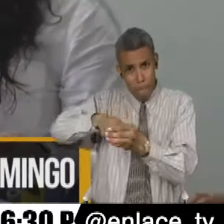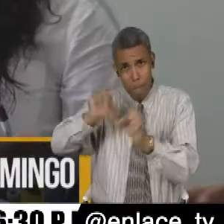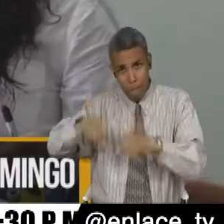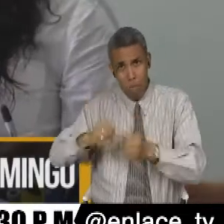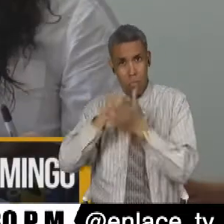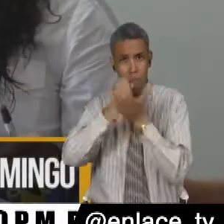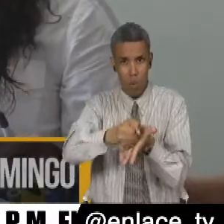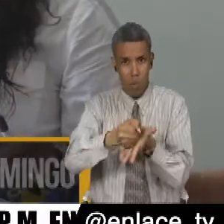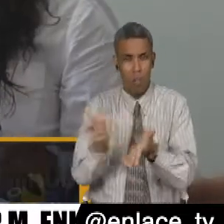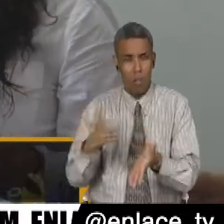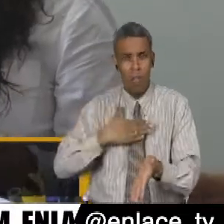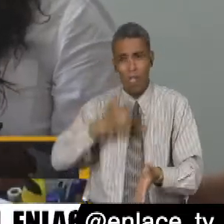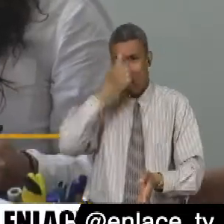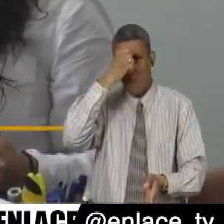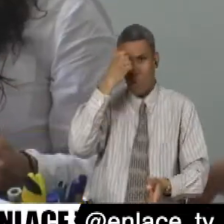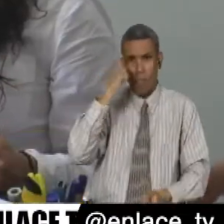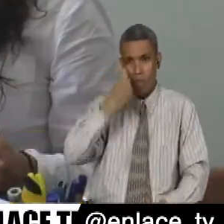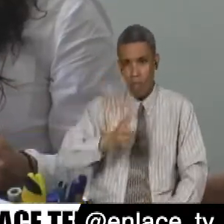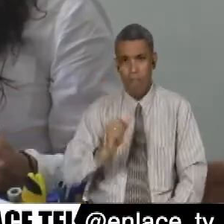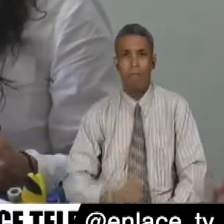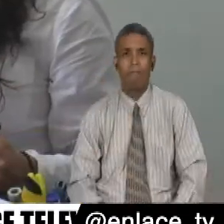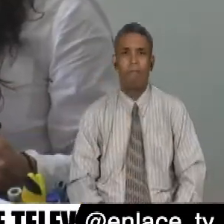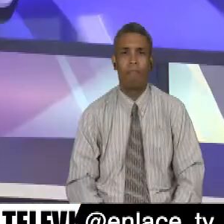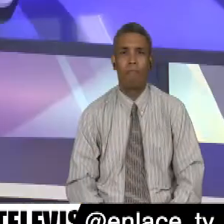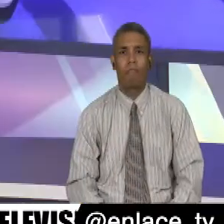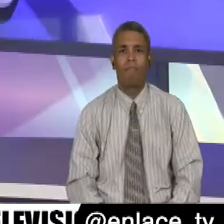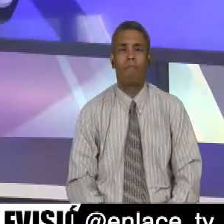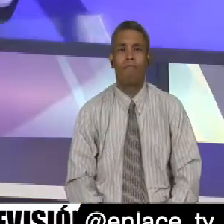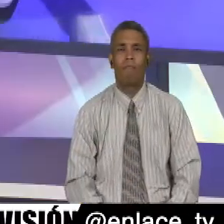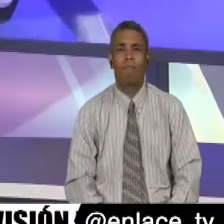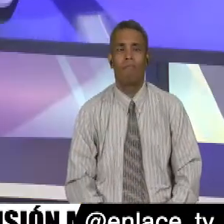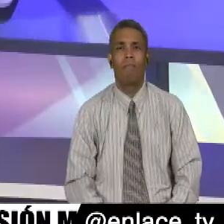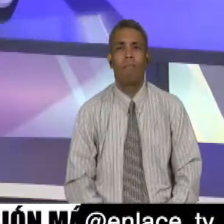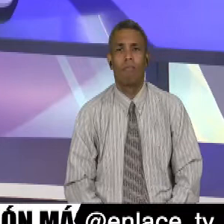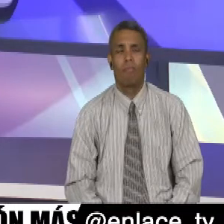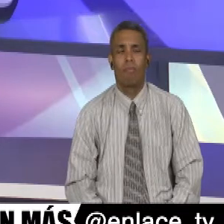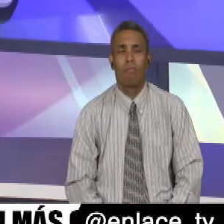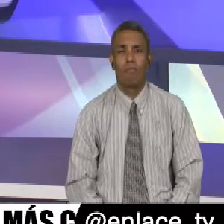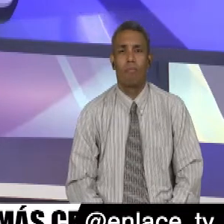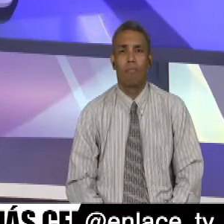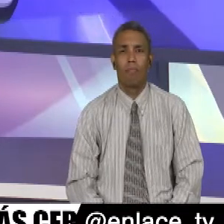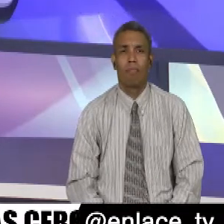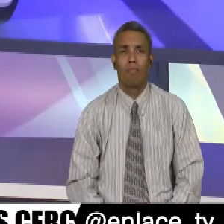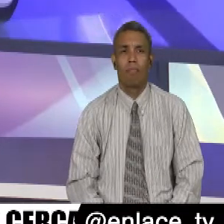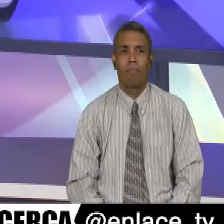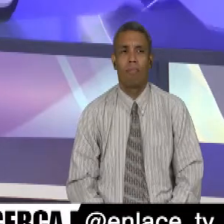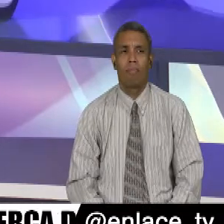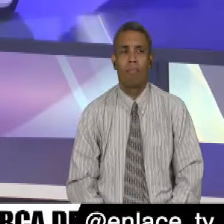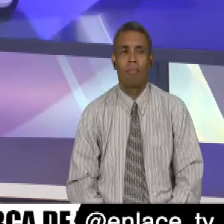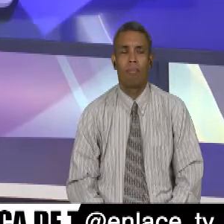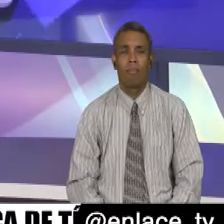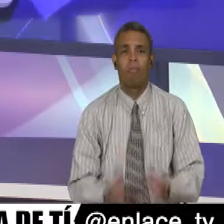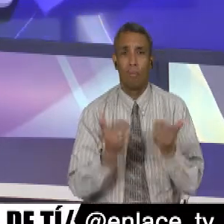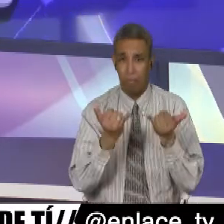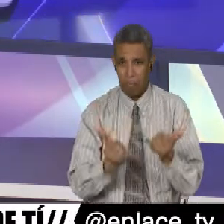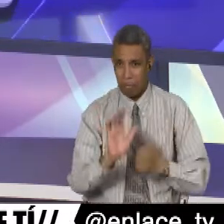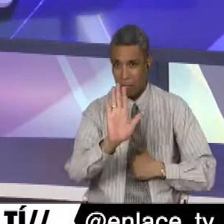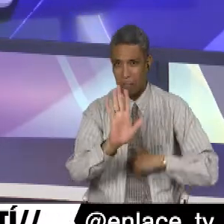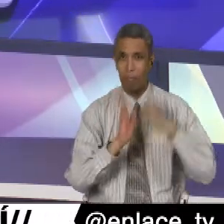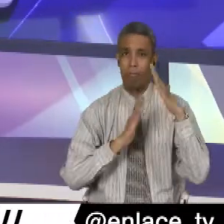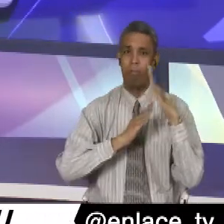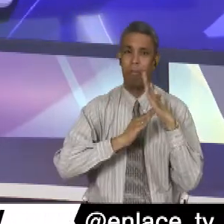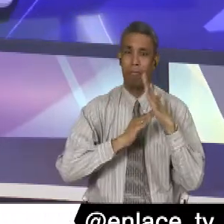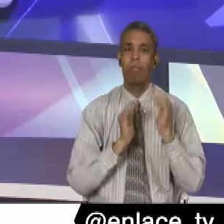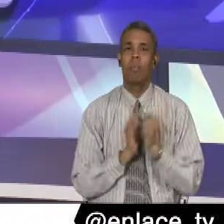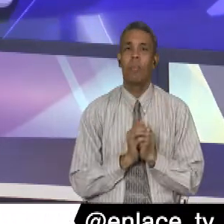del puerto petrolero y sus alrededores 6 y 51 minutos de la tarde es momento de una segunda pausa en las